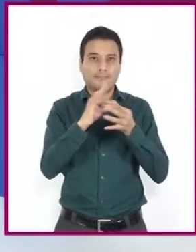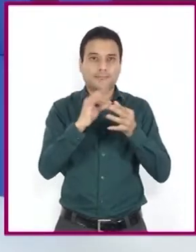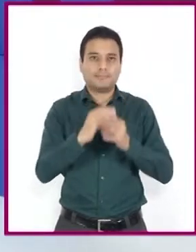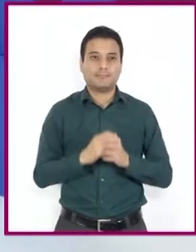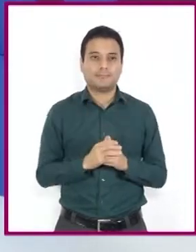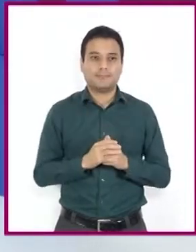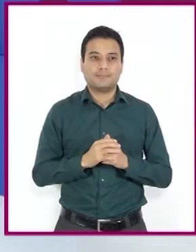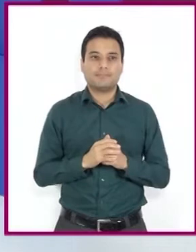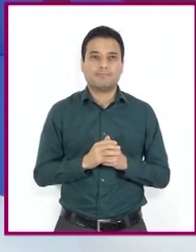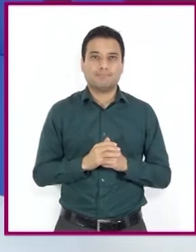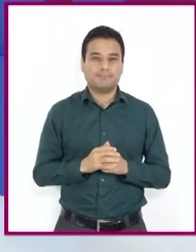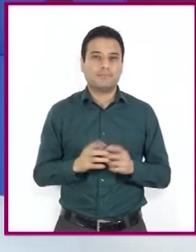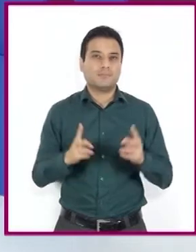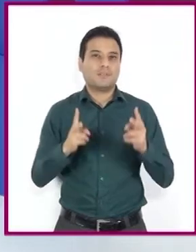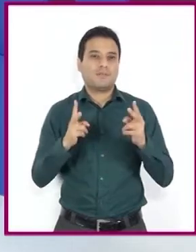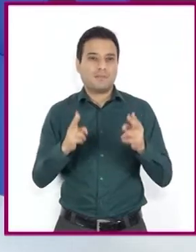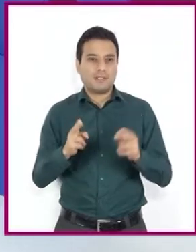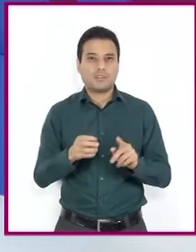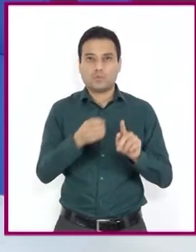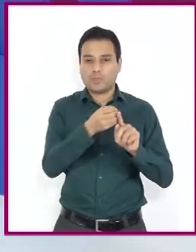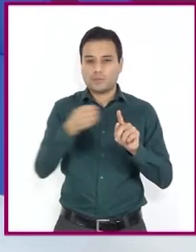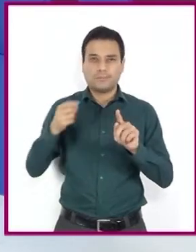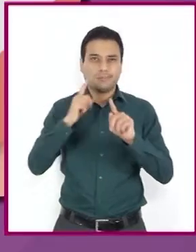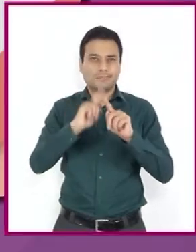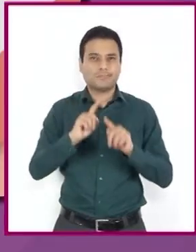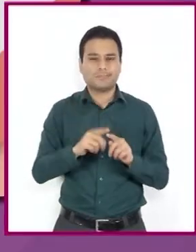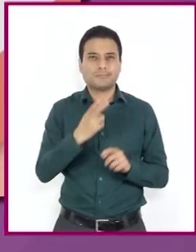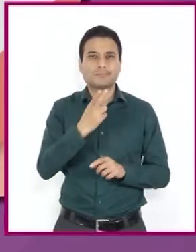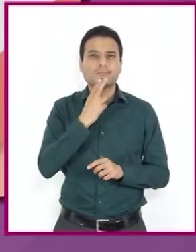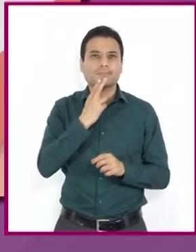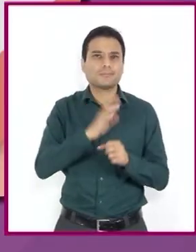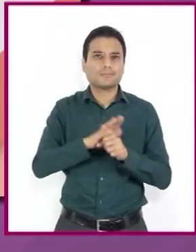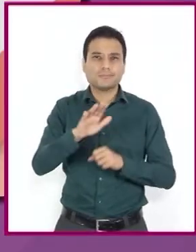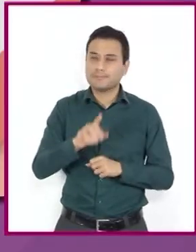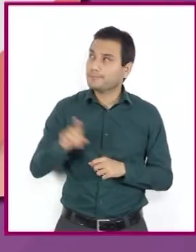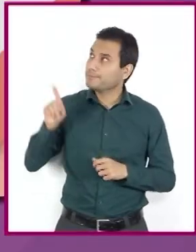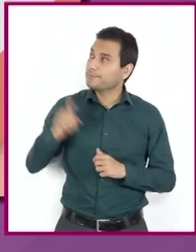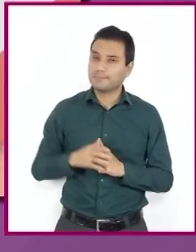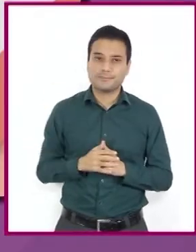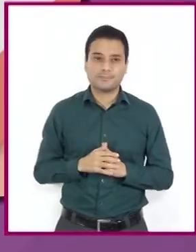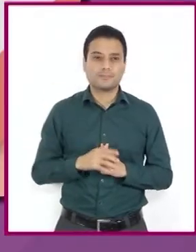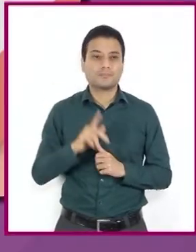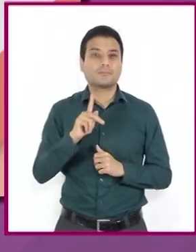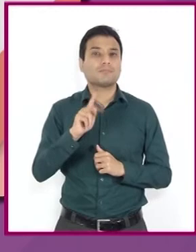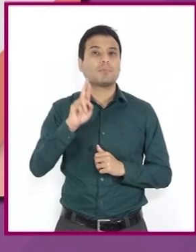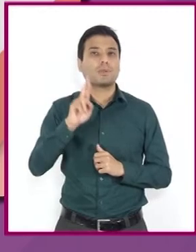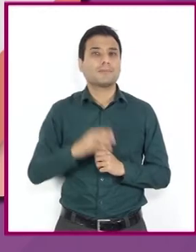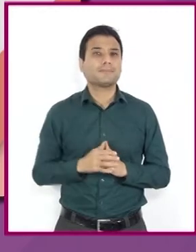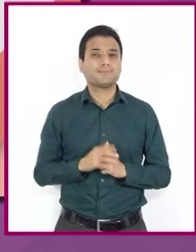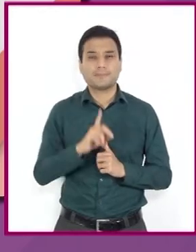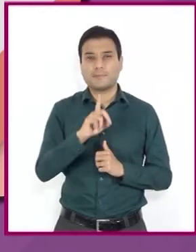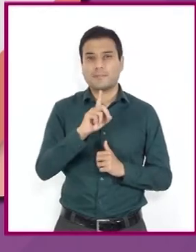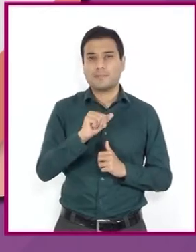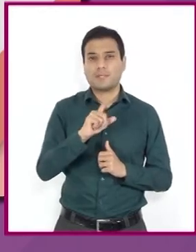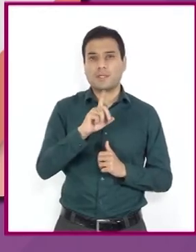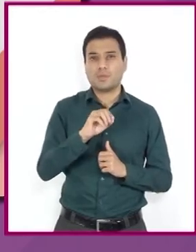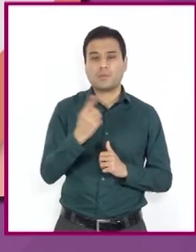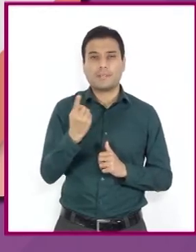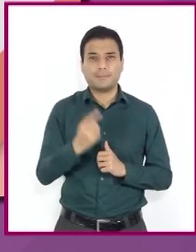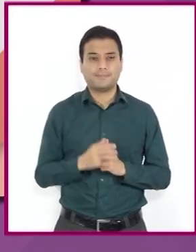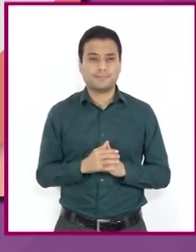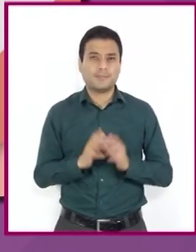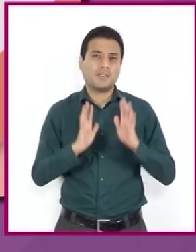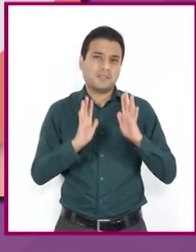expresiones que con mayor frecuencia se utilizan son por, dado que, ya